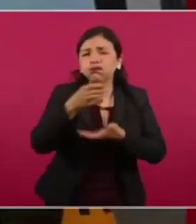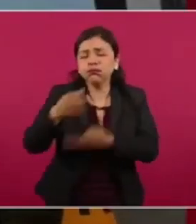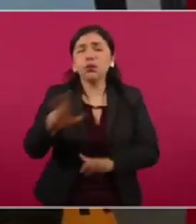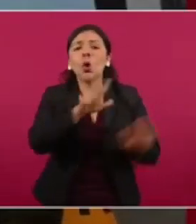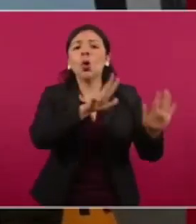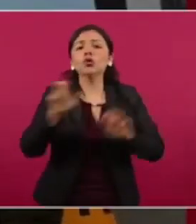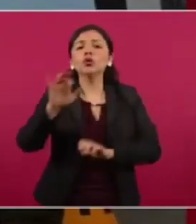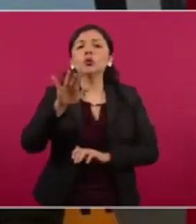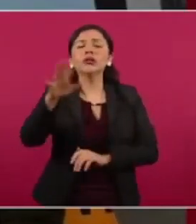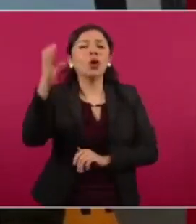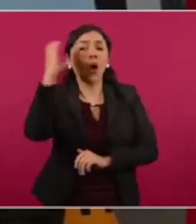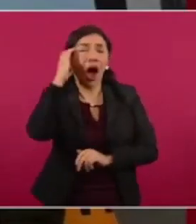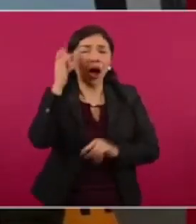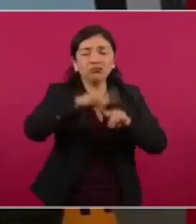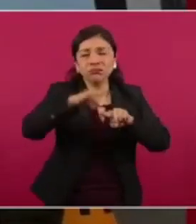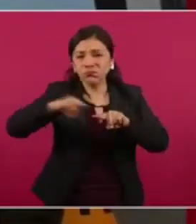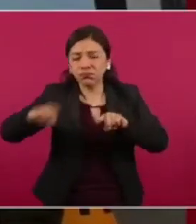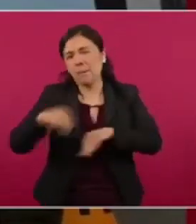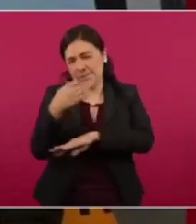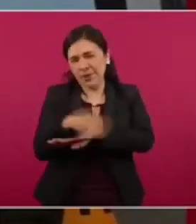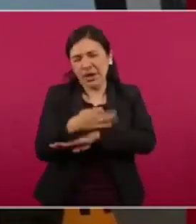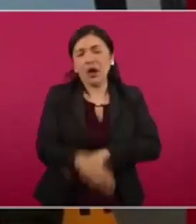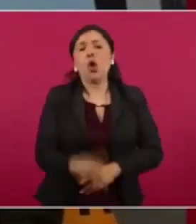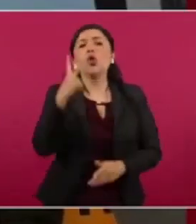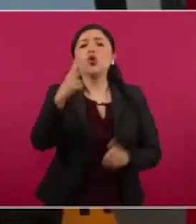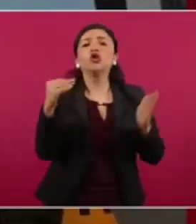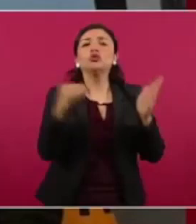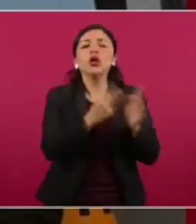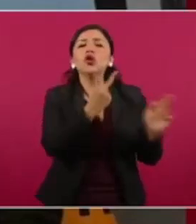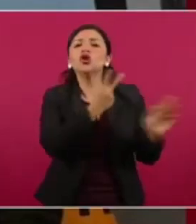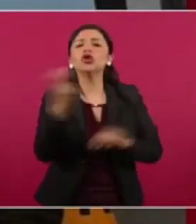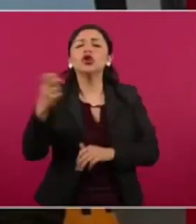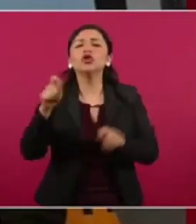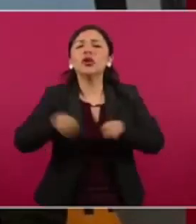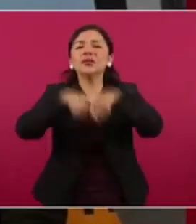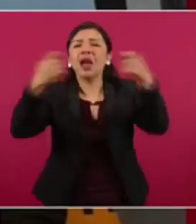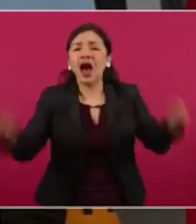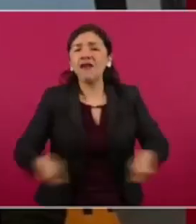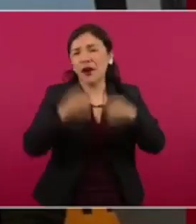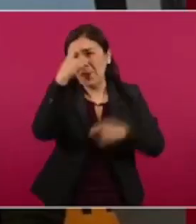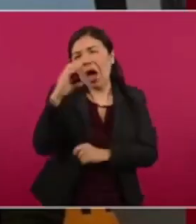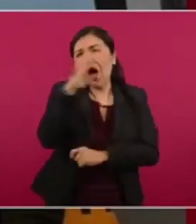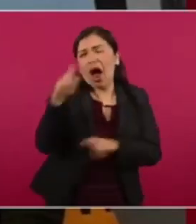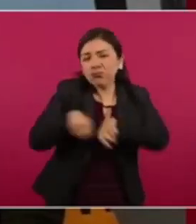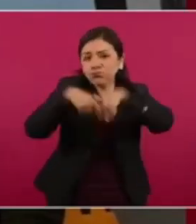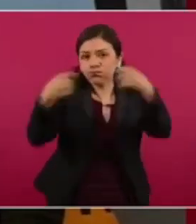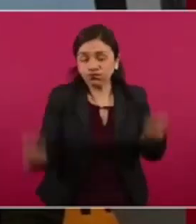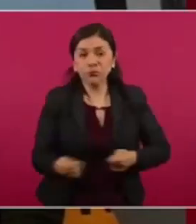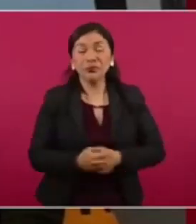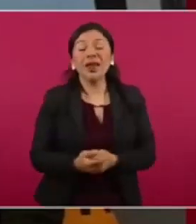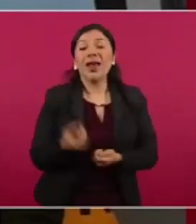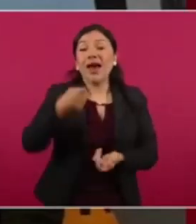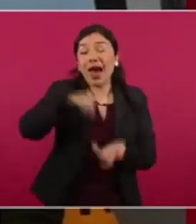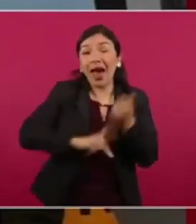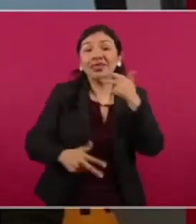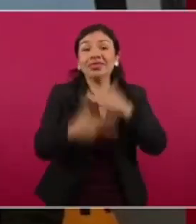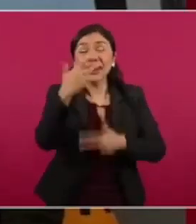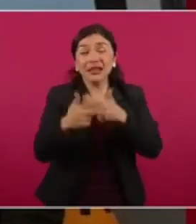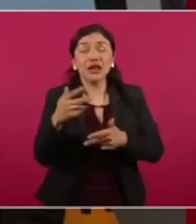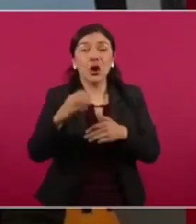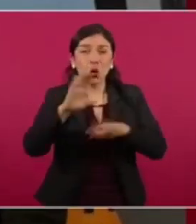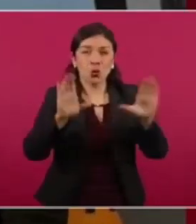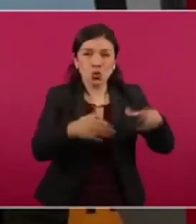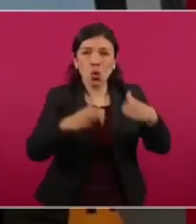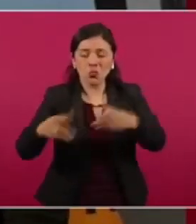855 colchonetas y 2,200 cobertores. En estas 13 comunidades que sobresale Pluma Hidalgo,